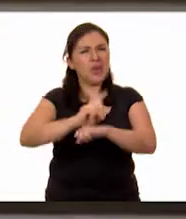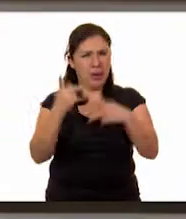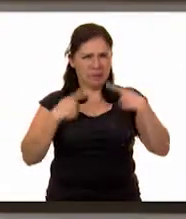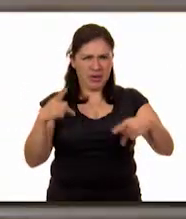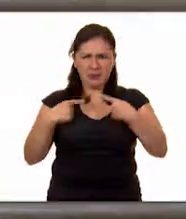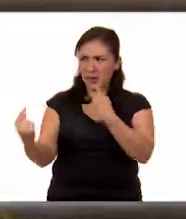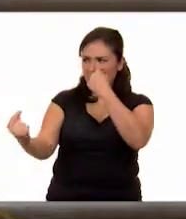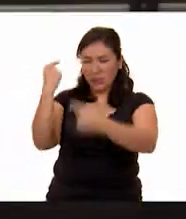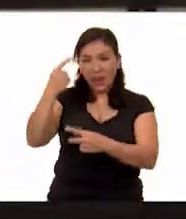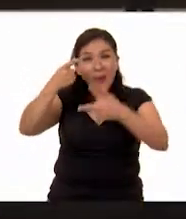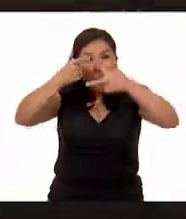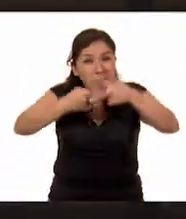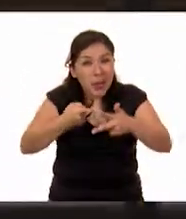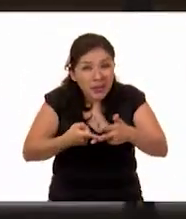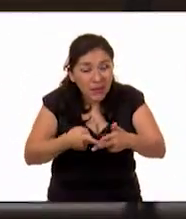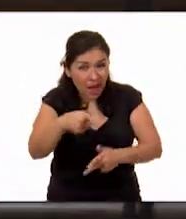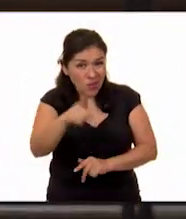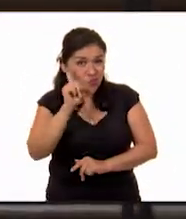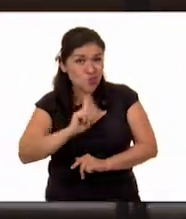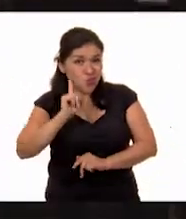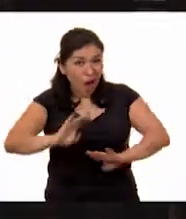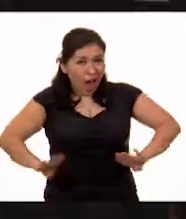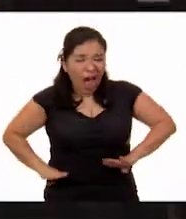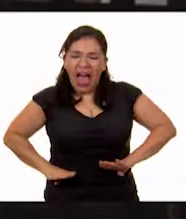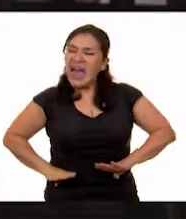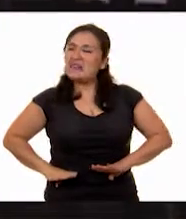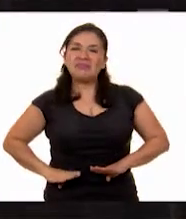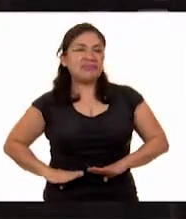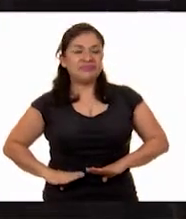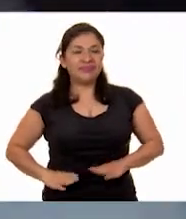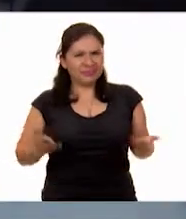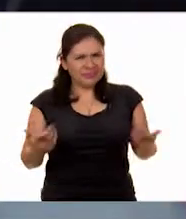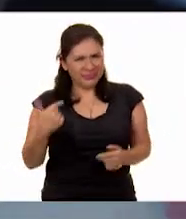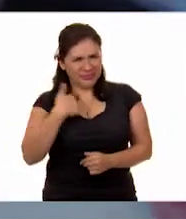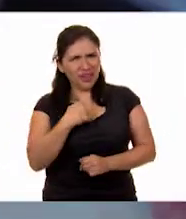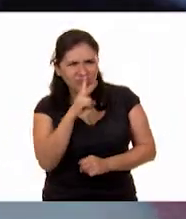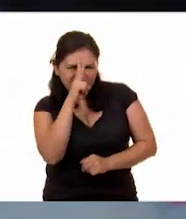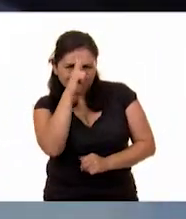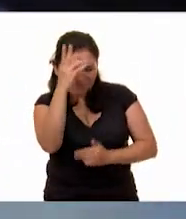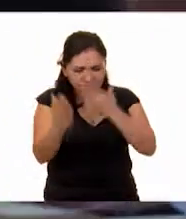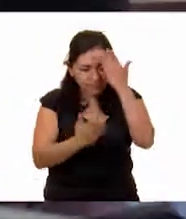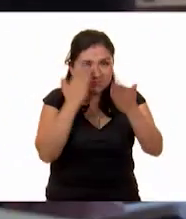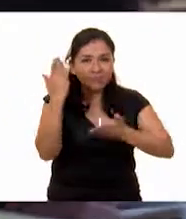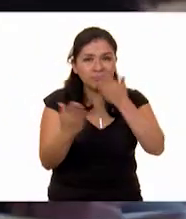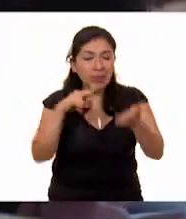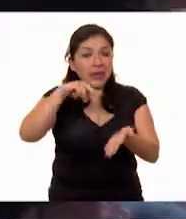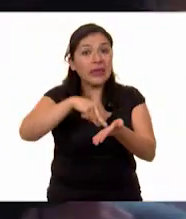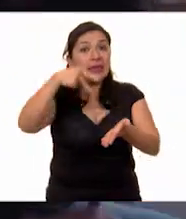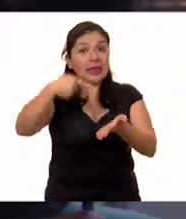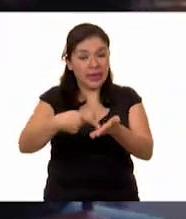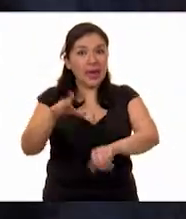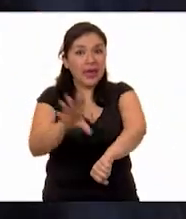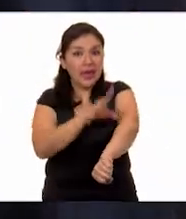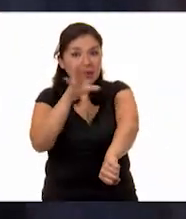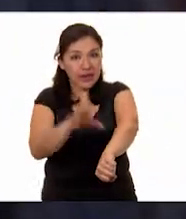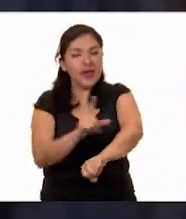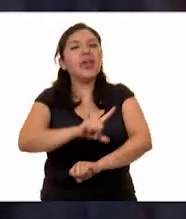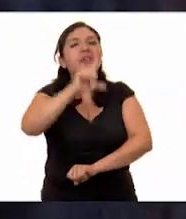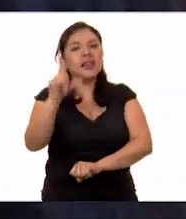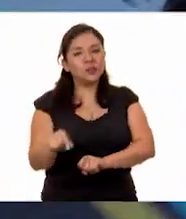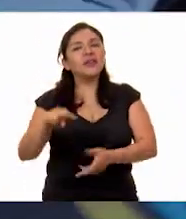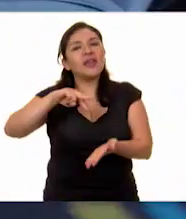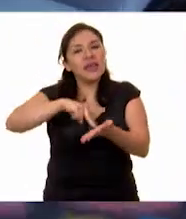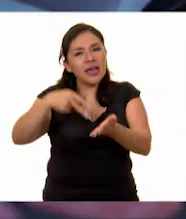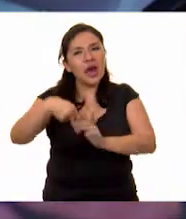dijo: las matemáticas no son para mujeres. Así que decidí estudiar ingeniería en energía y después